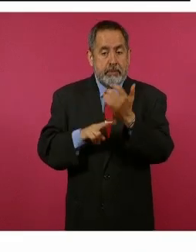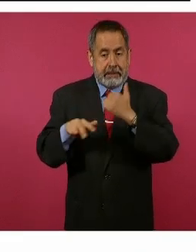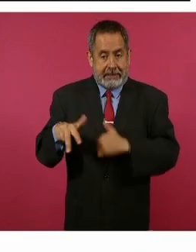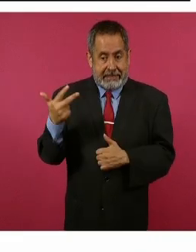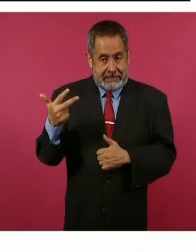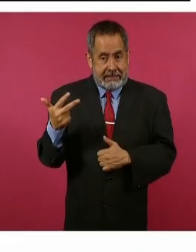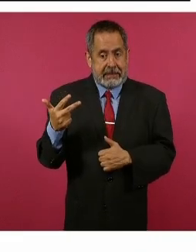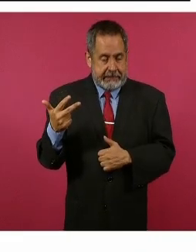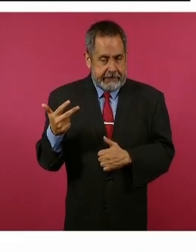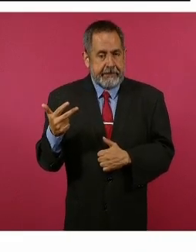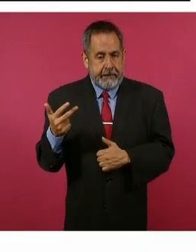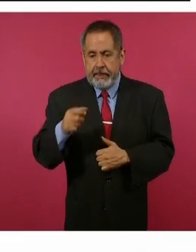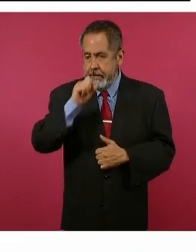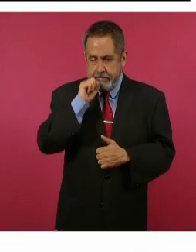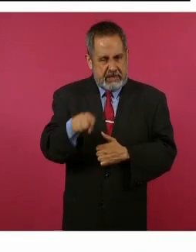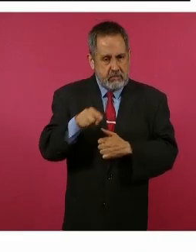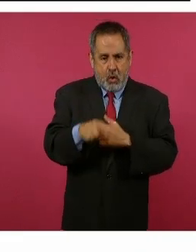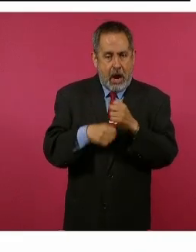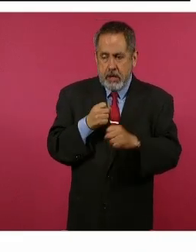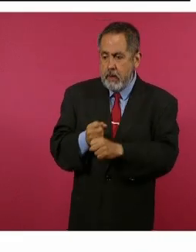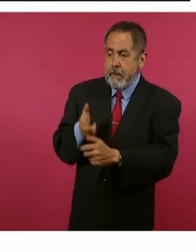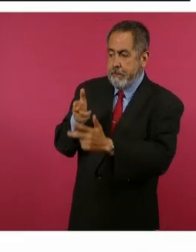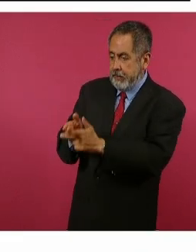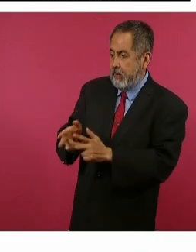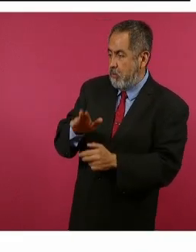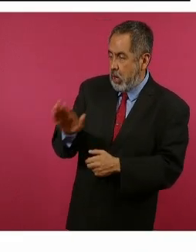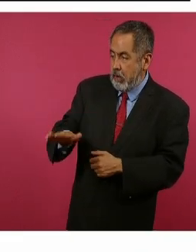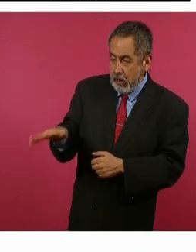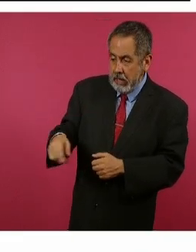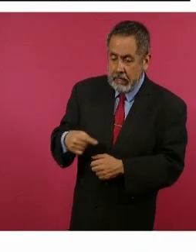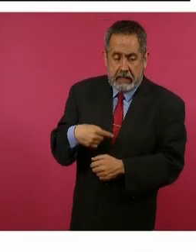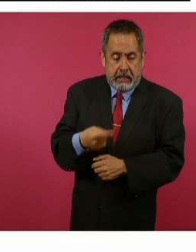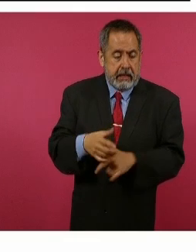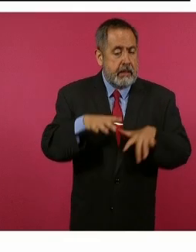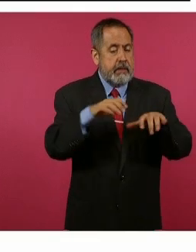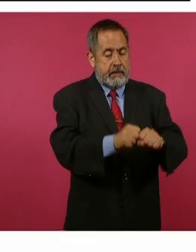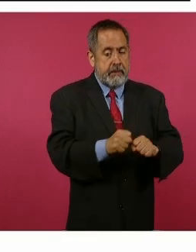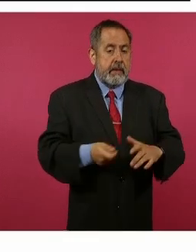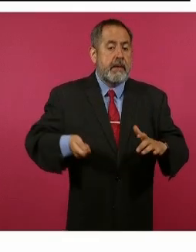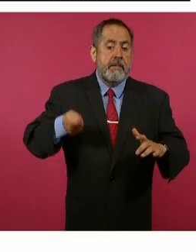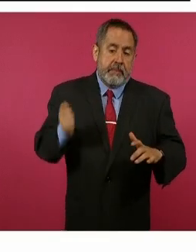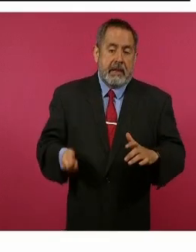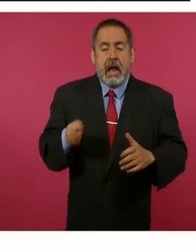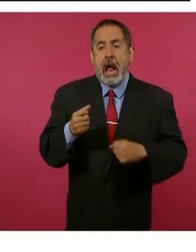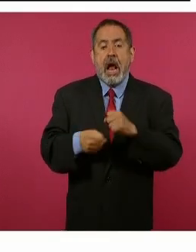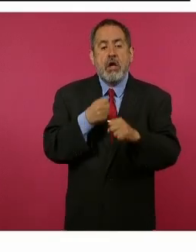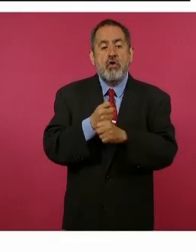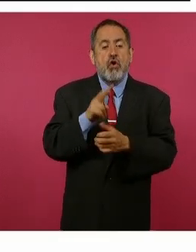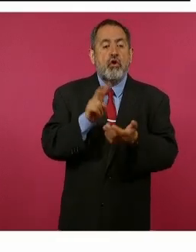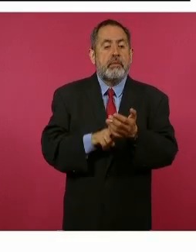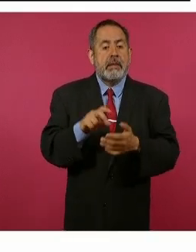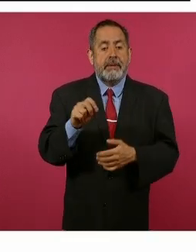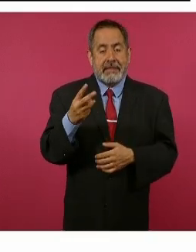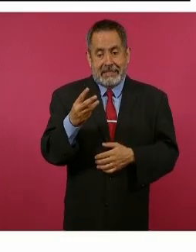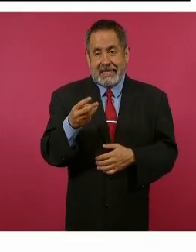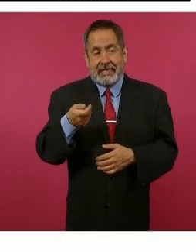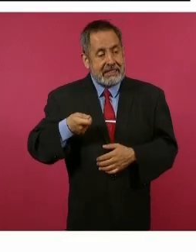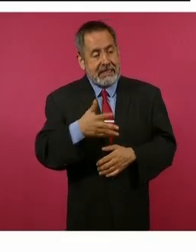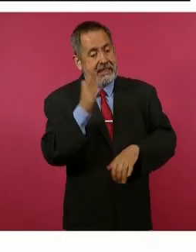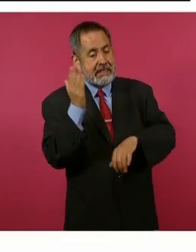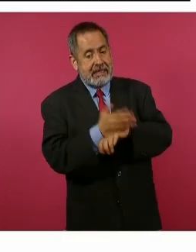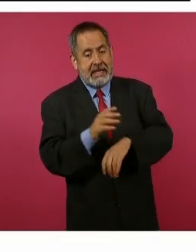en el mismo año del asesinato, y sentenciados en 2023 a 63 años,